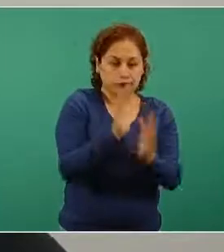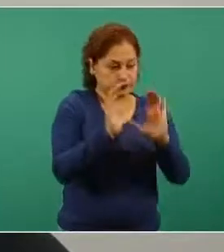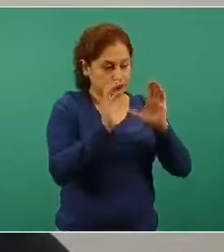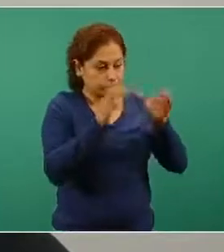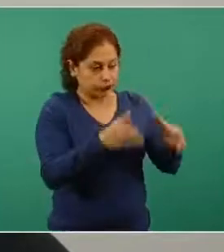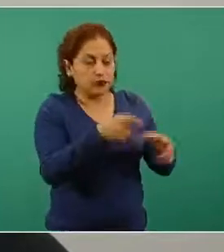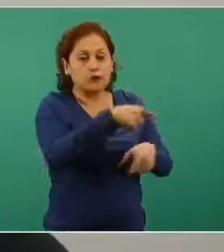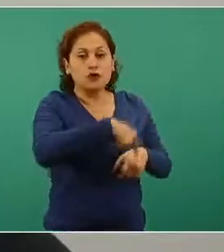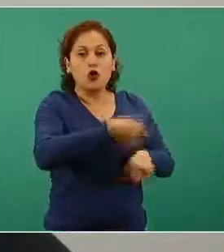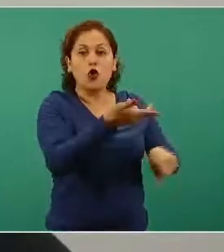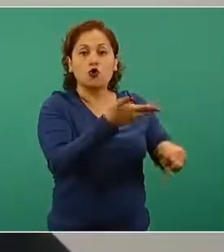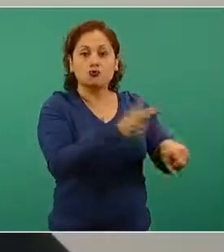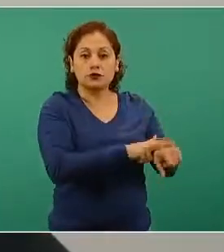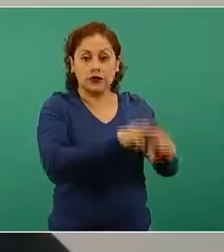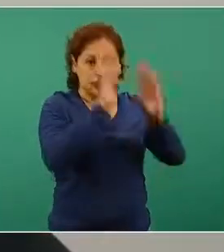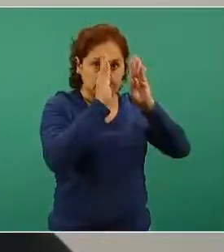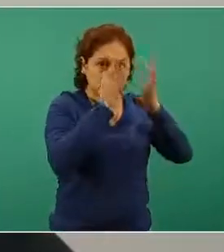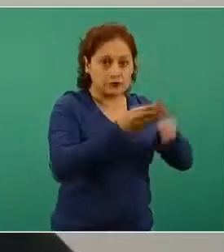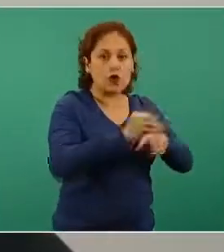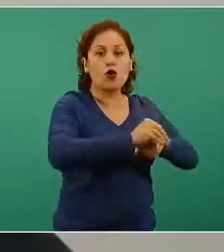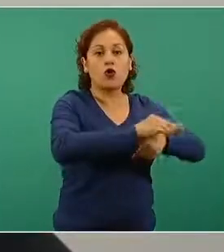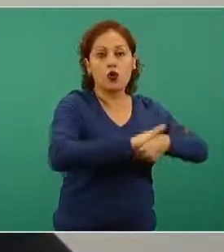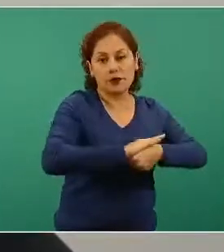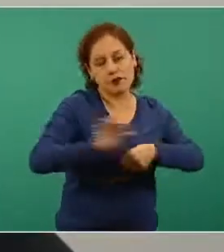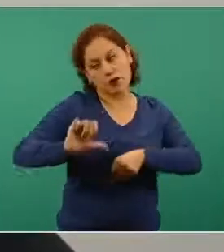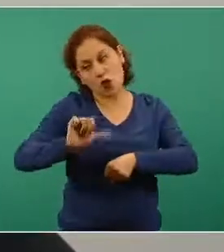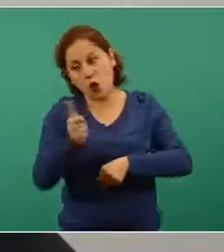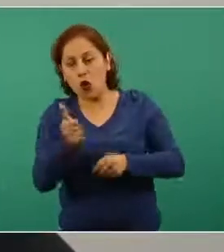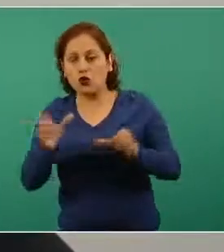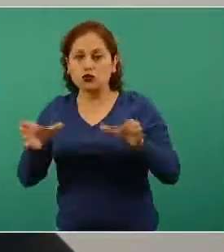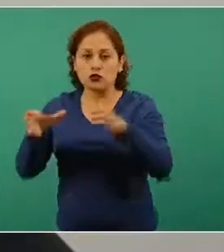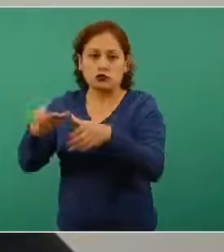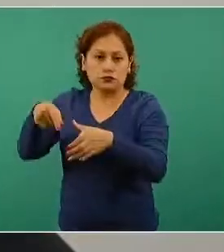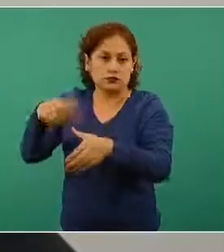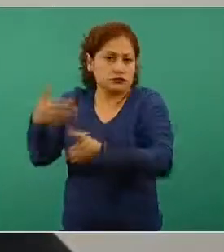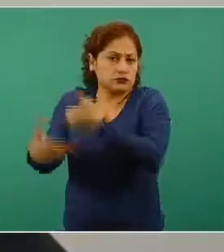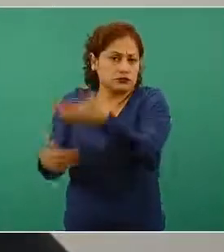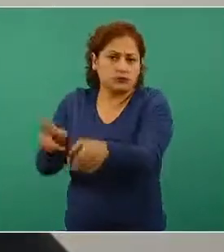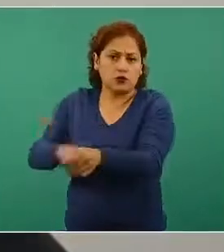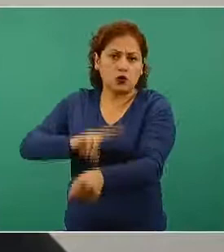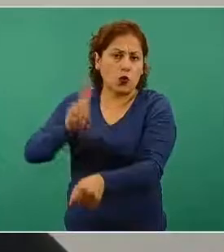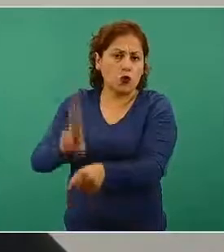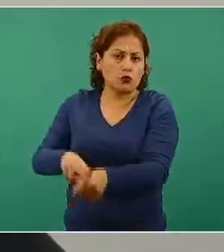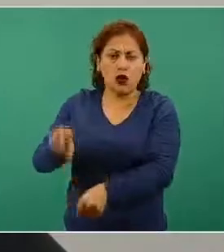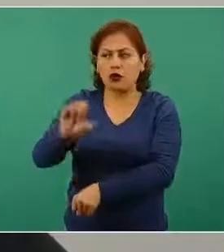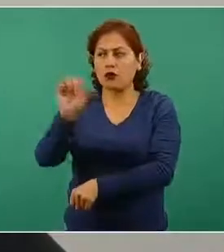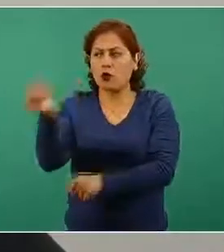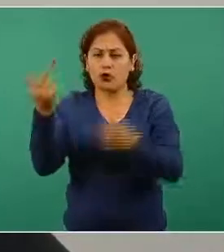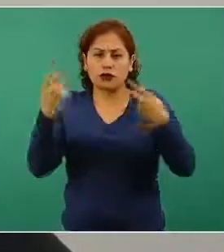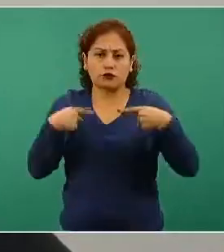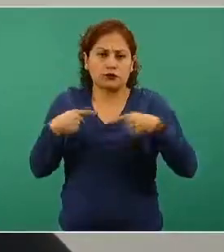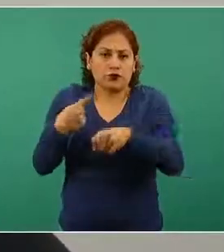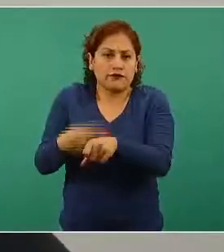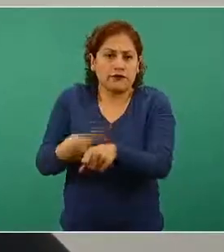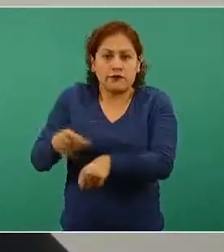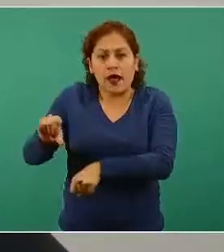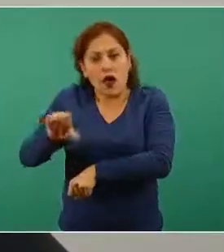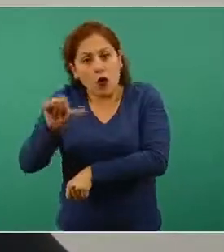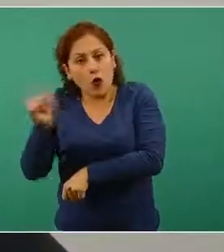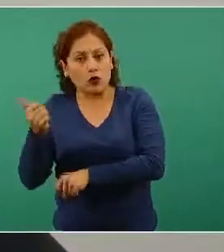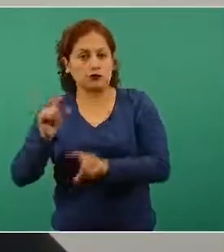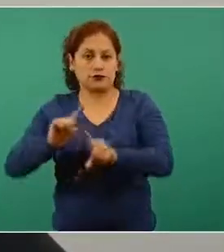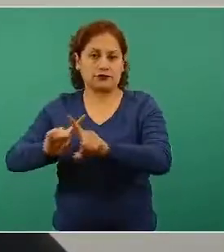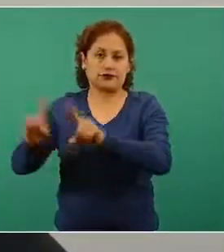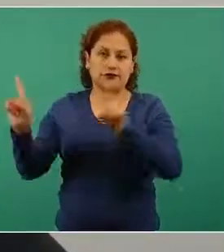unidades COVID, pues continuaron con la atención específica para las personas que requieren otro tipo de atención